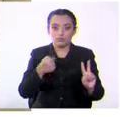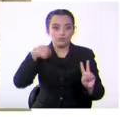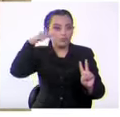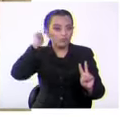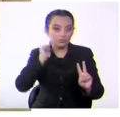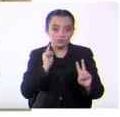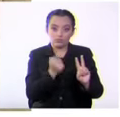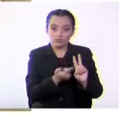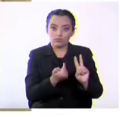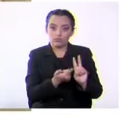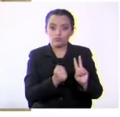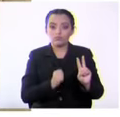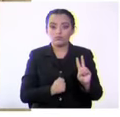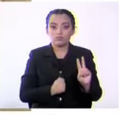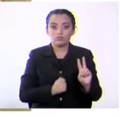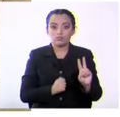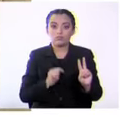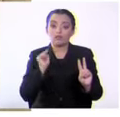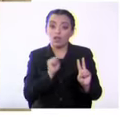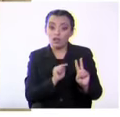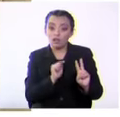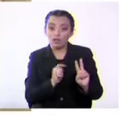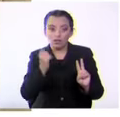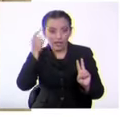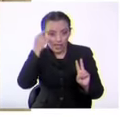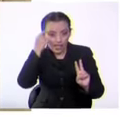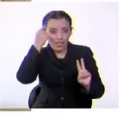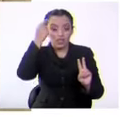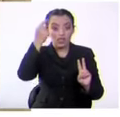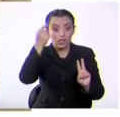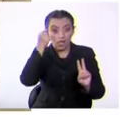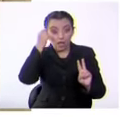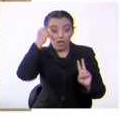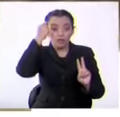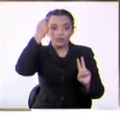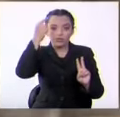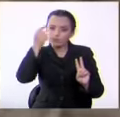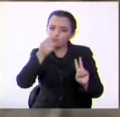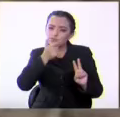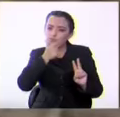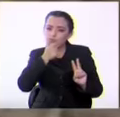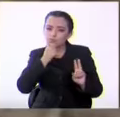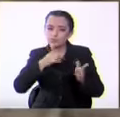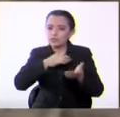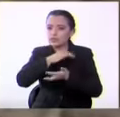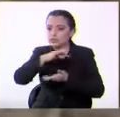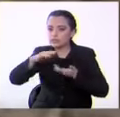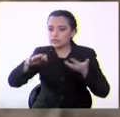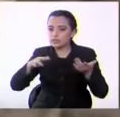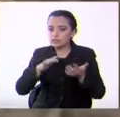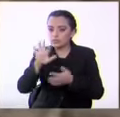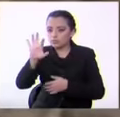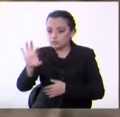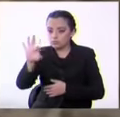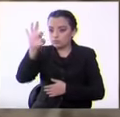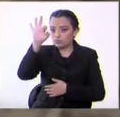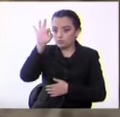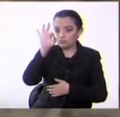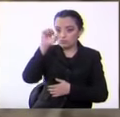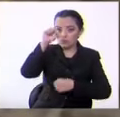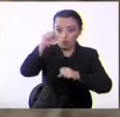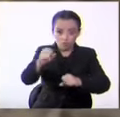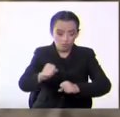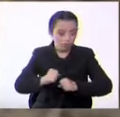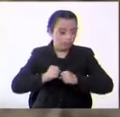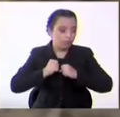se trata de una de las ideas más disruptivas de la historia de la ciencia. La selección natural se entiende como la